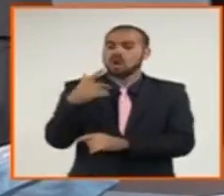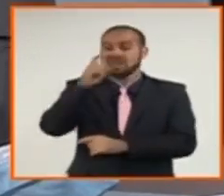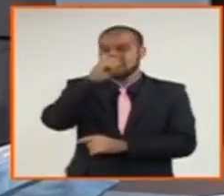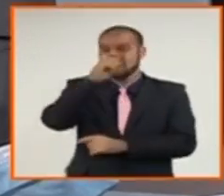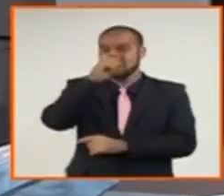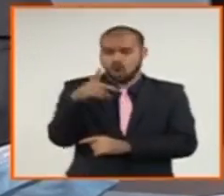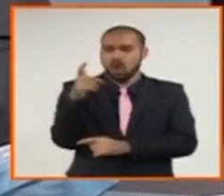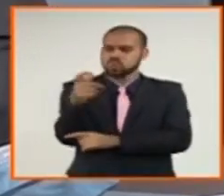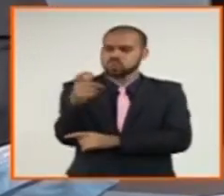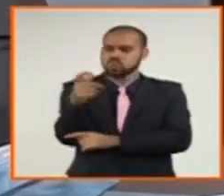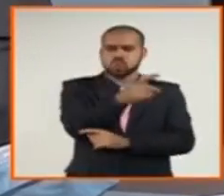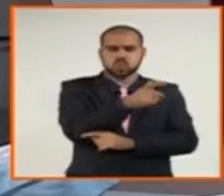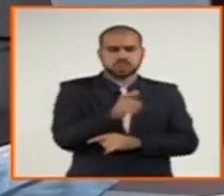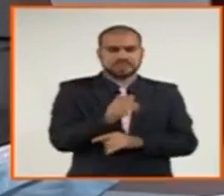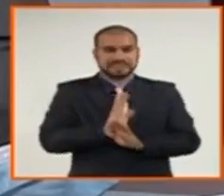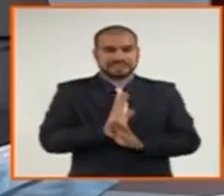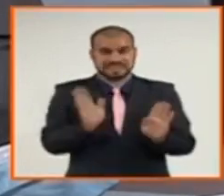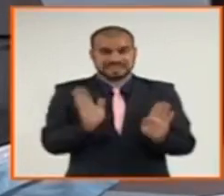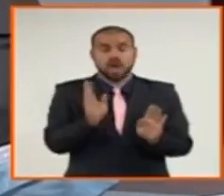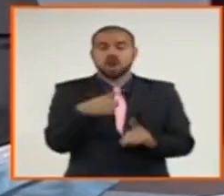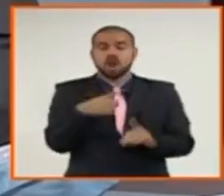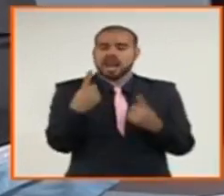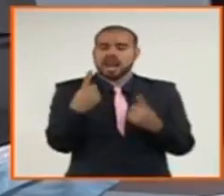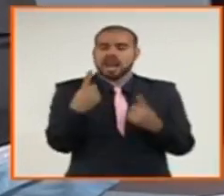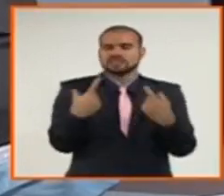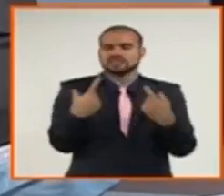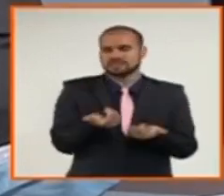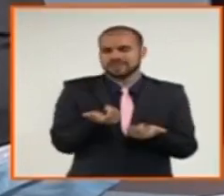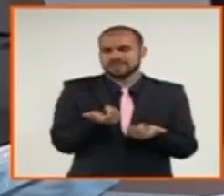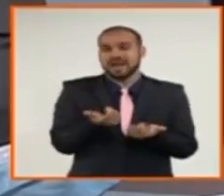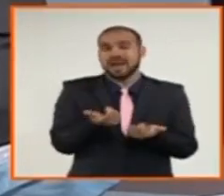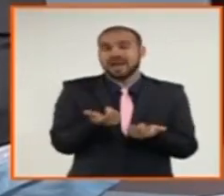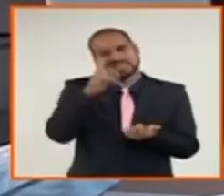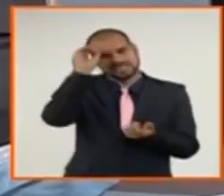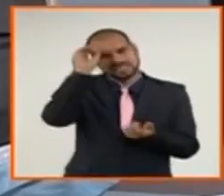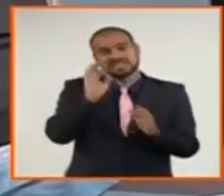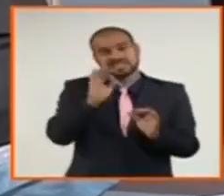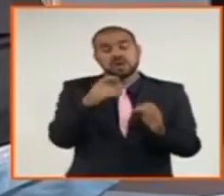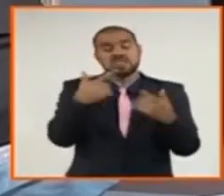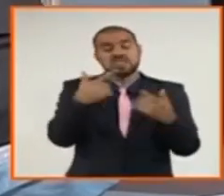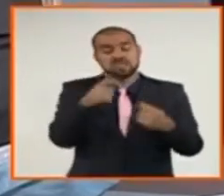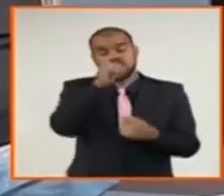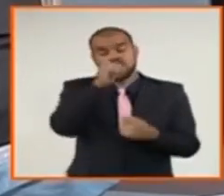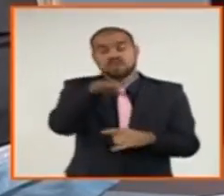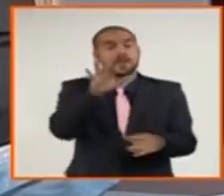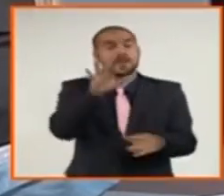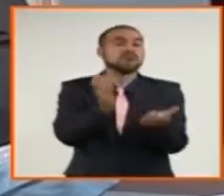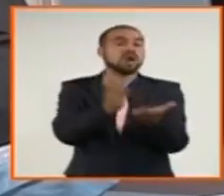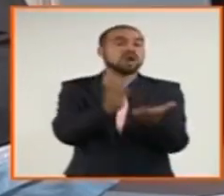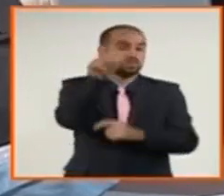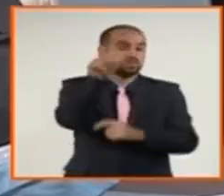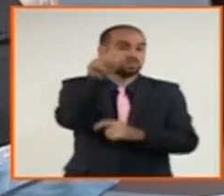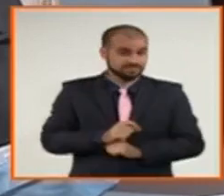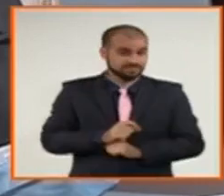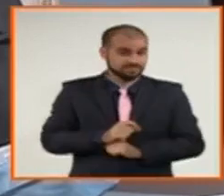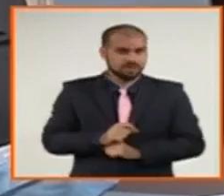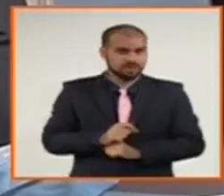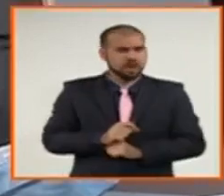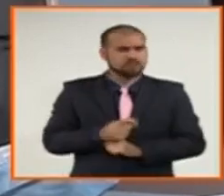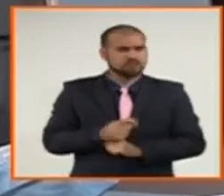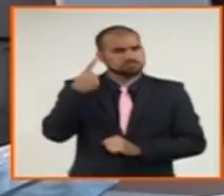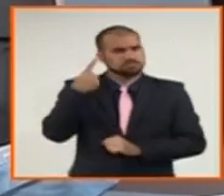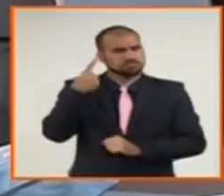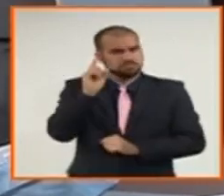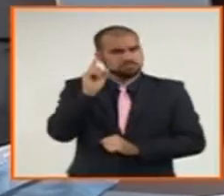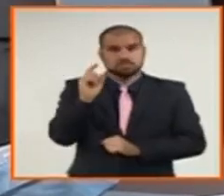porque necesitábamos tener la seguridad de la escuela. Pero no nos imaginábamos que íbamos a ser el único país del mundo que